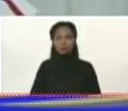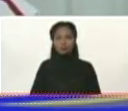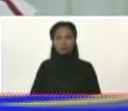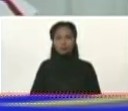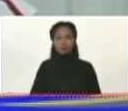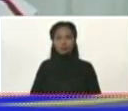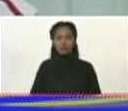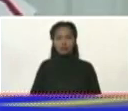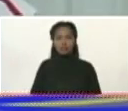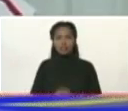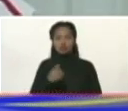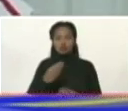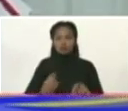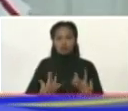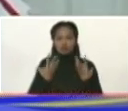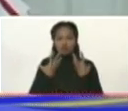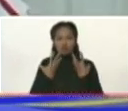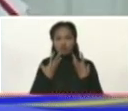amotinaron,